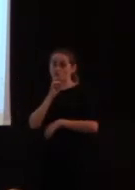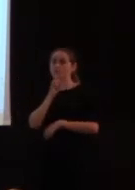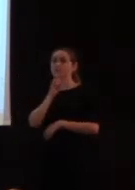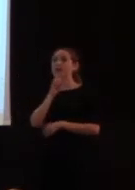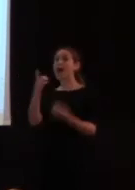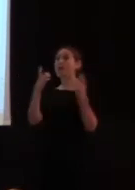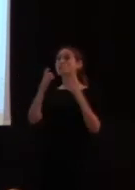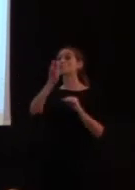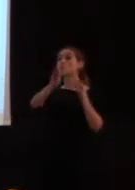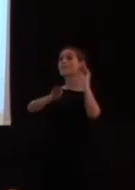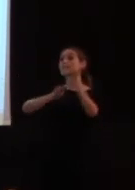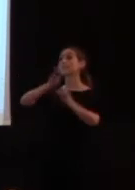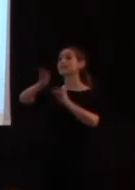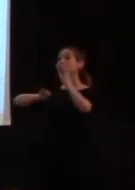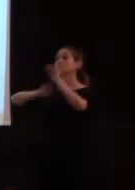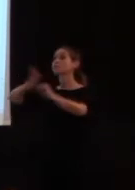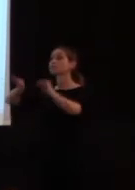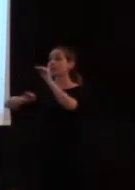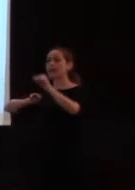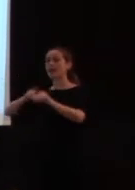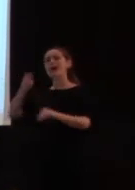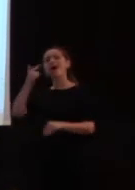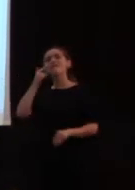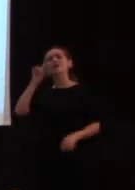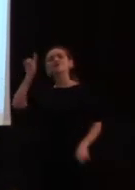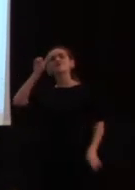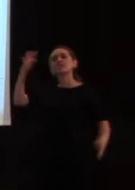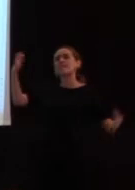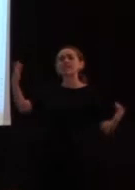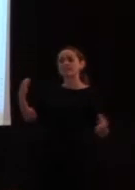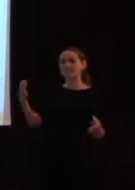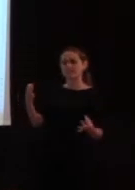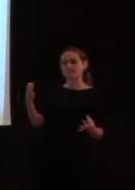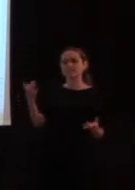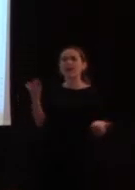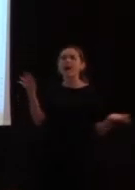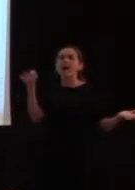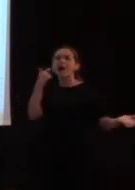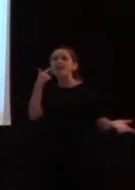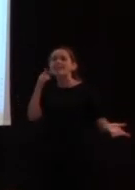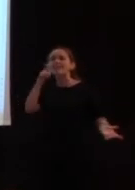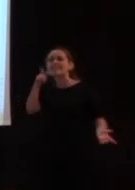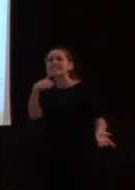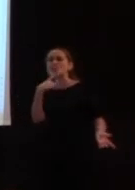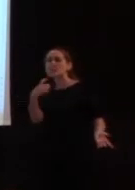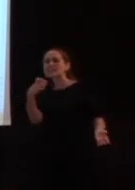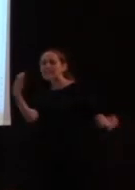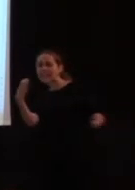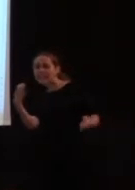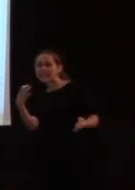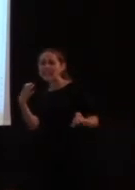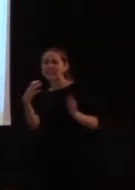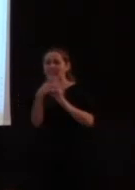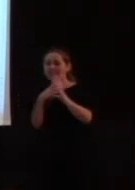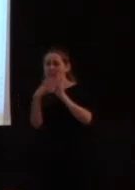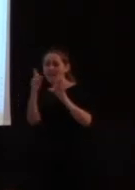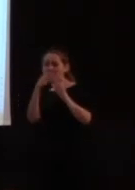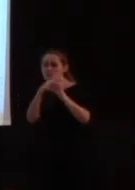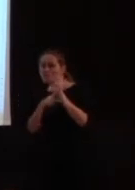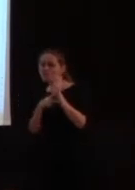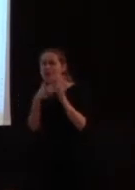Preguntan a los alumnos qué no saben, qué dificultades tienen en ortografía, qué les quede en gramática,